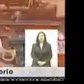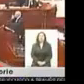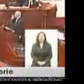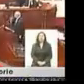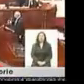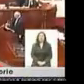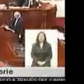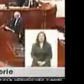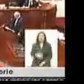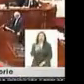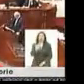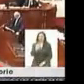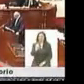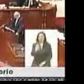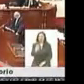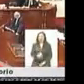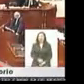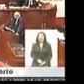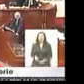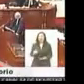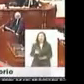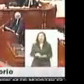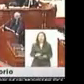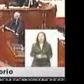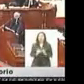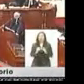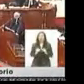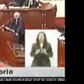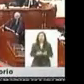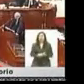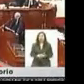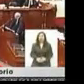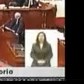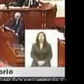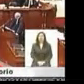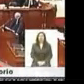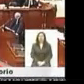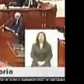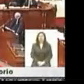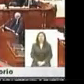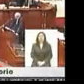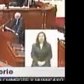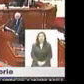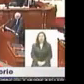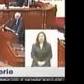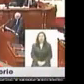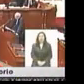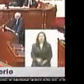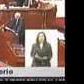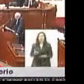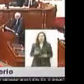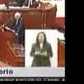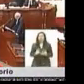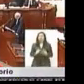Pregunta número 32. Para que el ministro diga si, en el marco de las compras de gobierno a gobierno en su sector, han sido